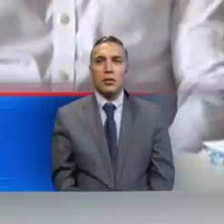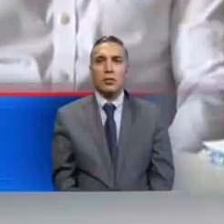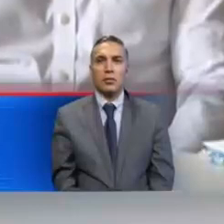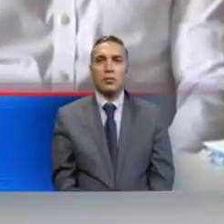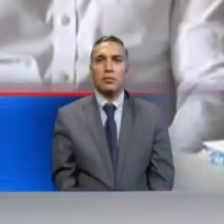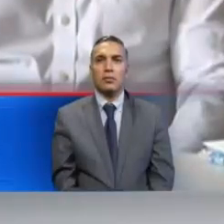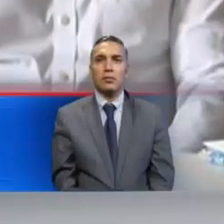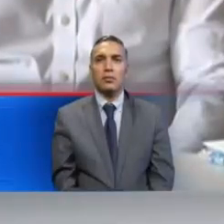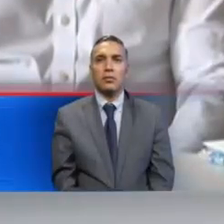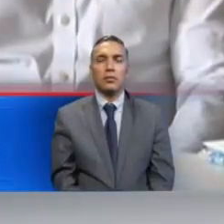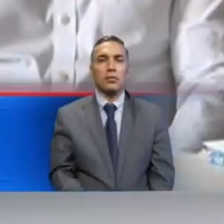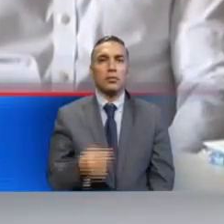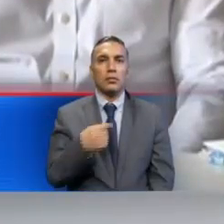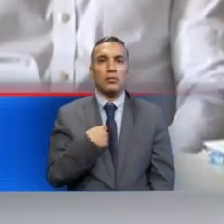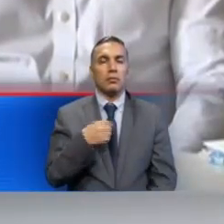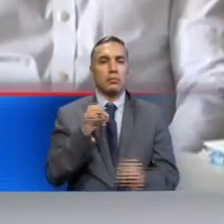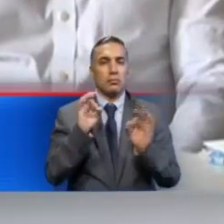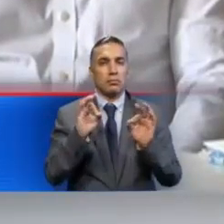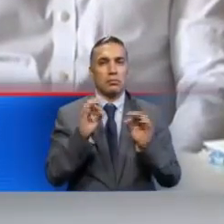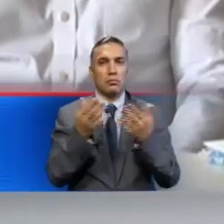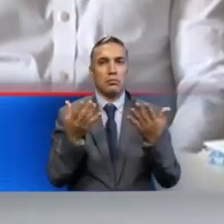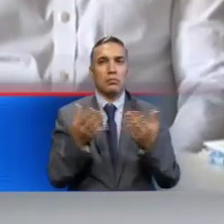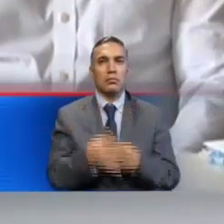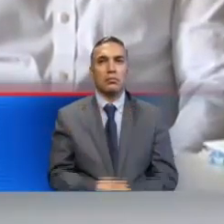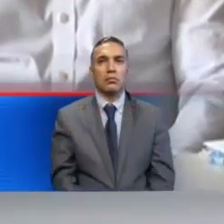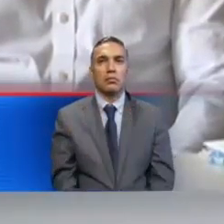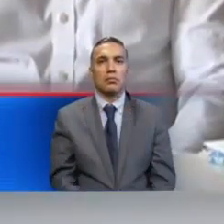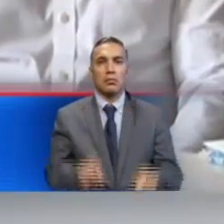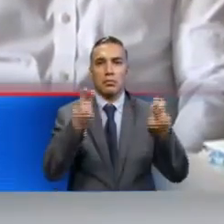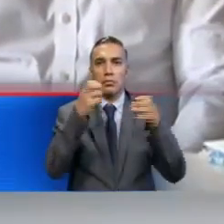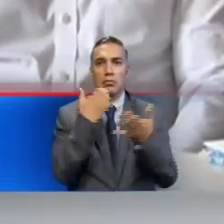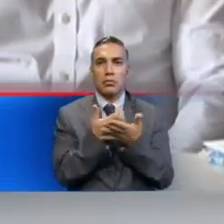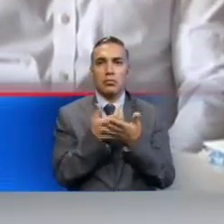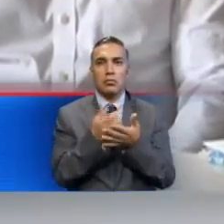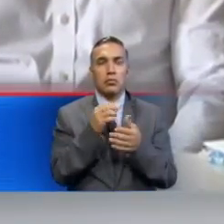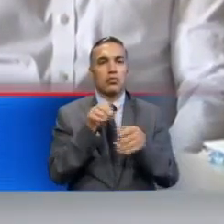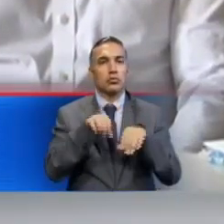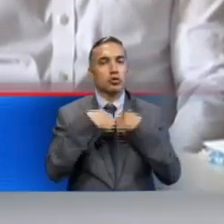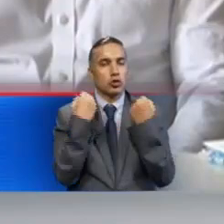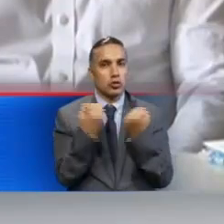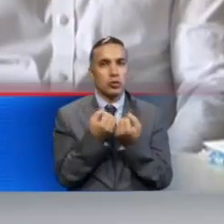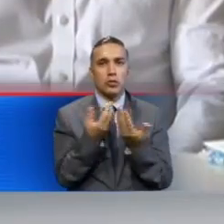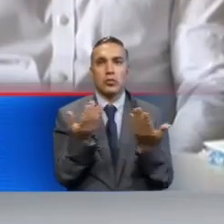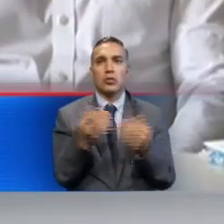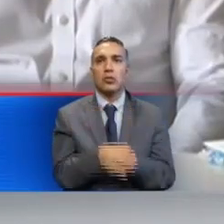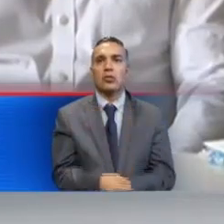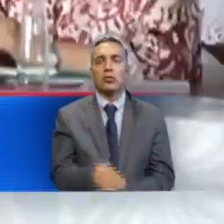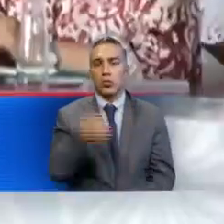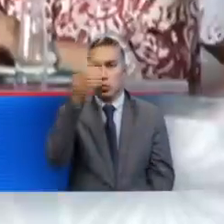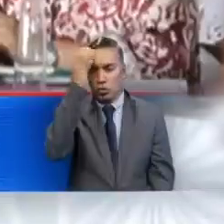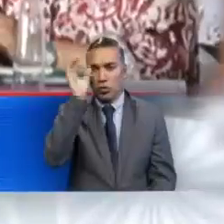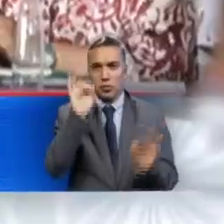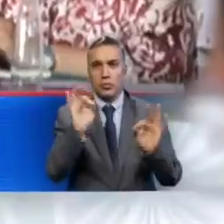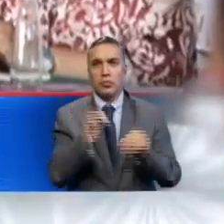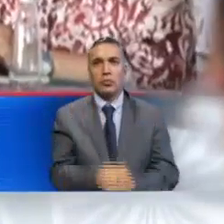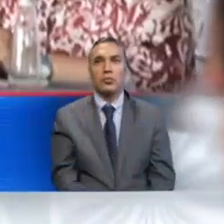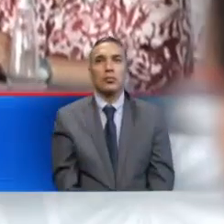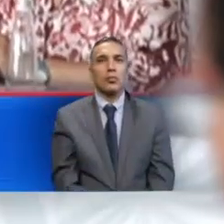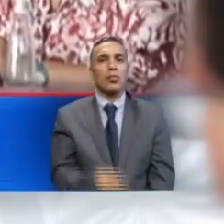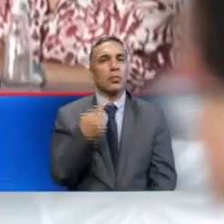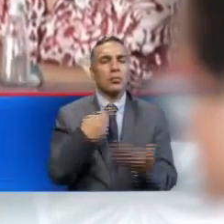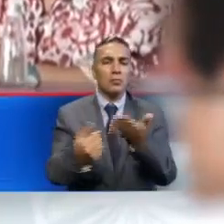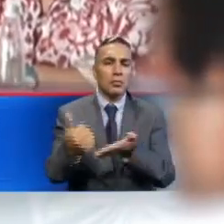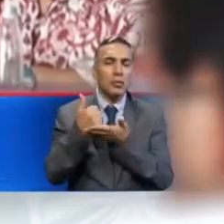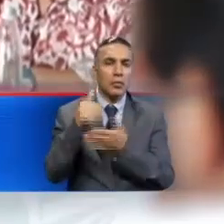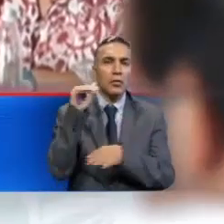también por nuestras afinidades en los ámbitos económico, social y cultural. ¿En qué beneficiará